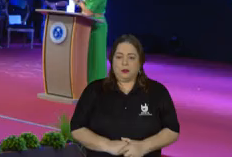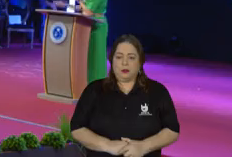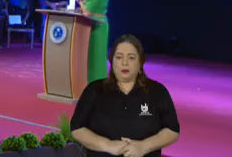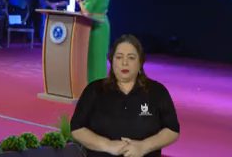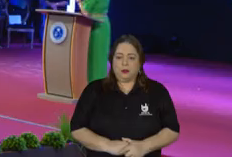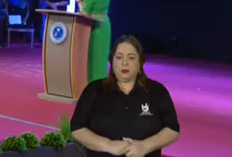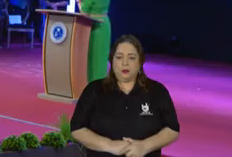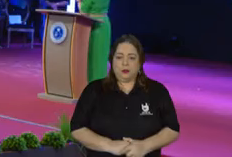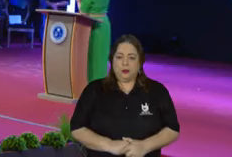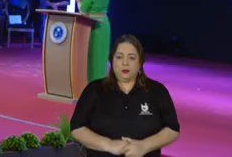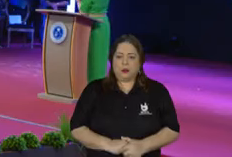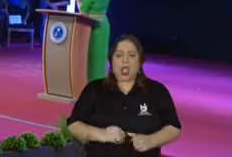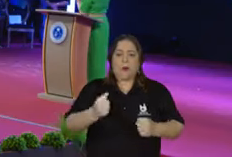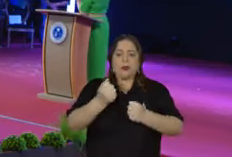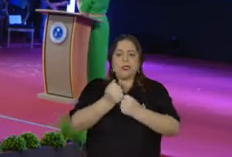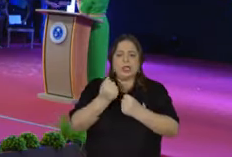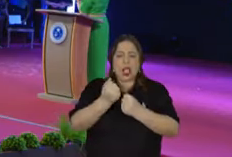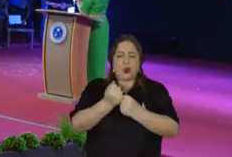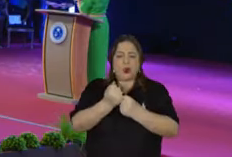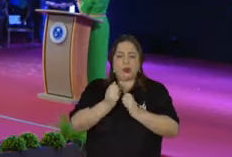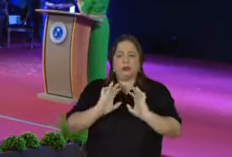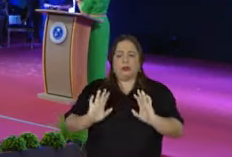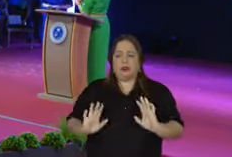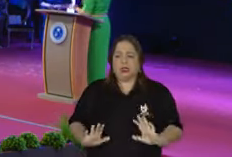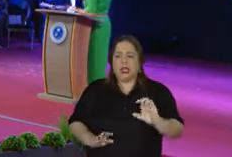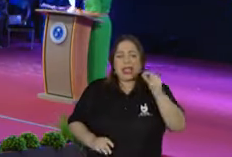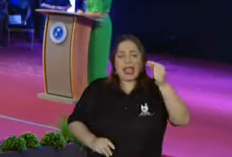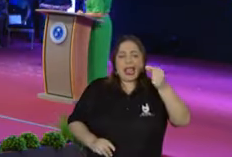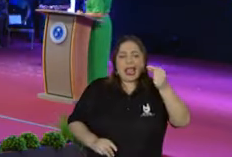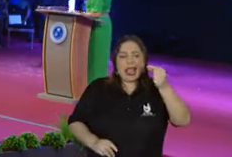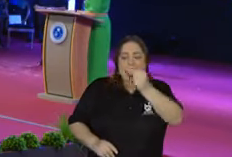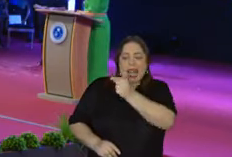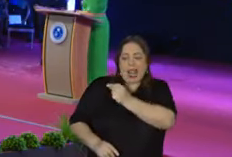usted ve los auspiciadores, Gladys, ¿qué tenemos por ahí?